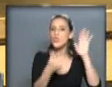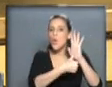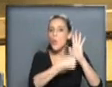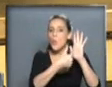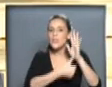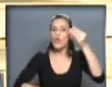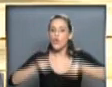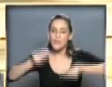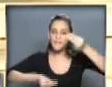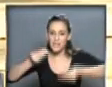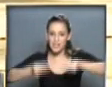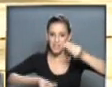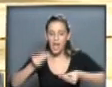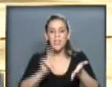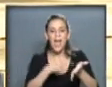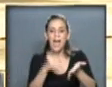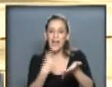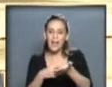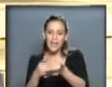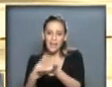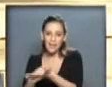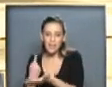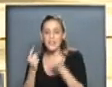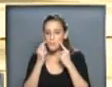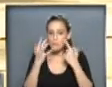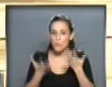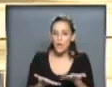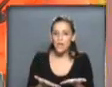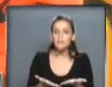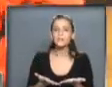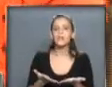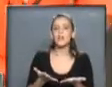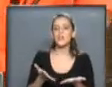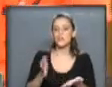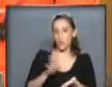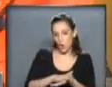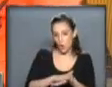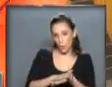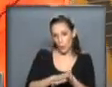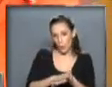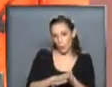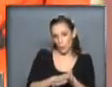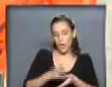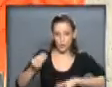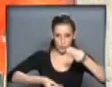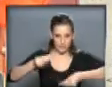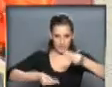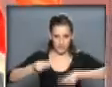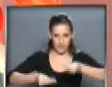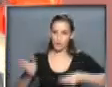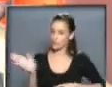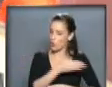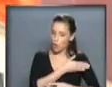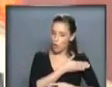extra contable, agendas que prueben el nexo causal entre estos reclutadores, los reclutados, eventuales escribanías donde se hacía el